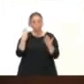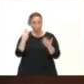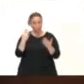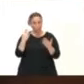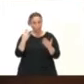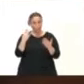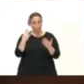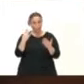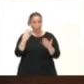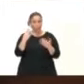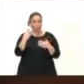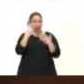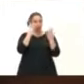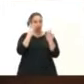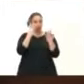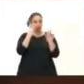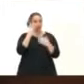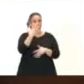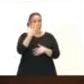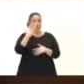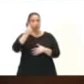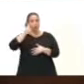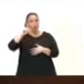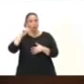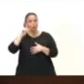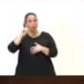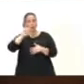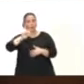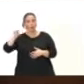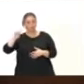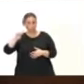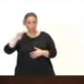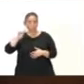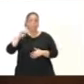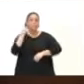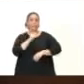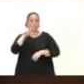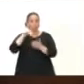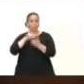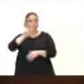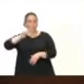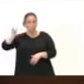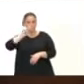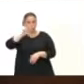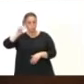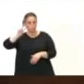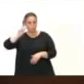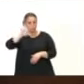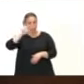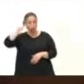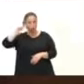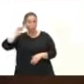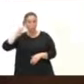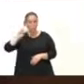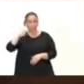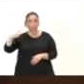% de las más bajas. En diciembre del 22, 12,3%. Es la más alta de España. Anote bien, es la más alta de España. Resoluciones de